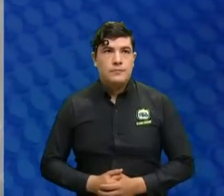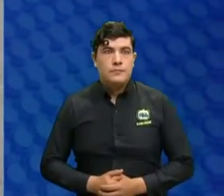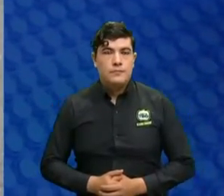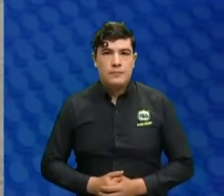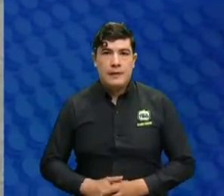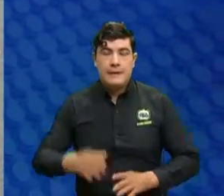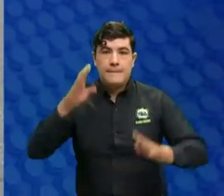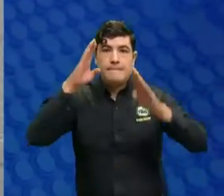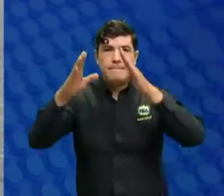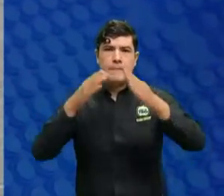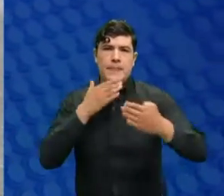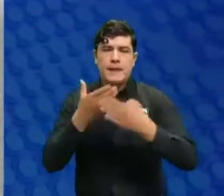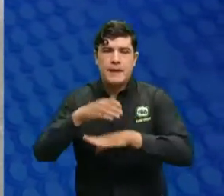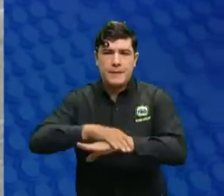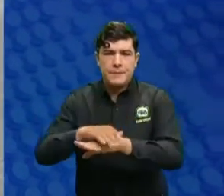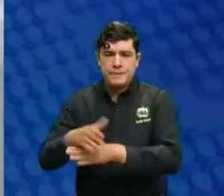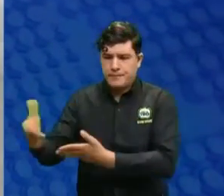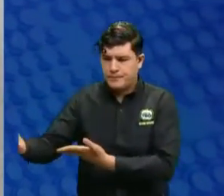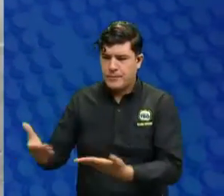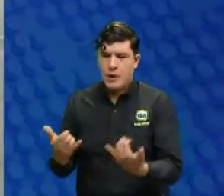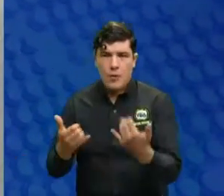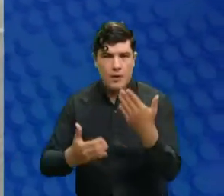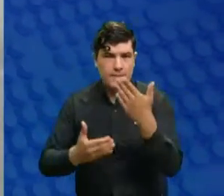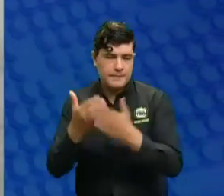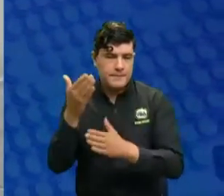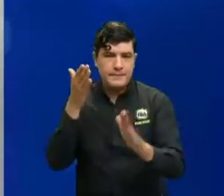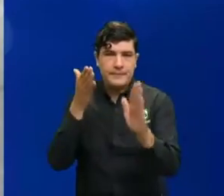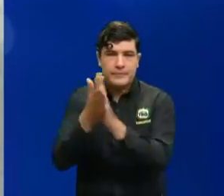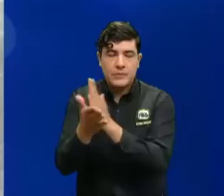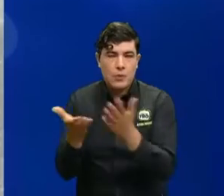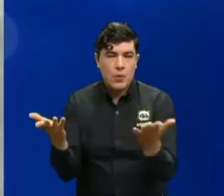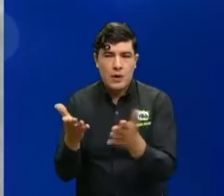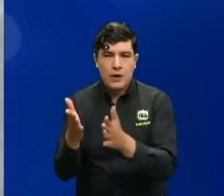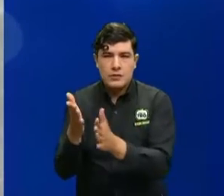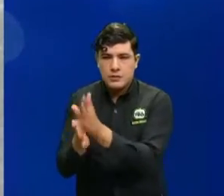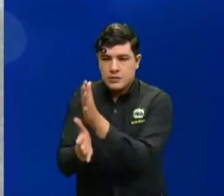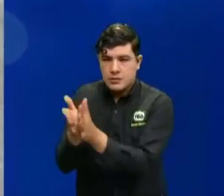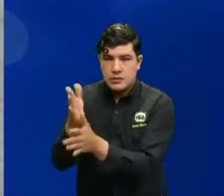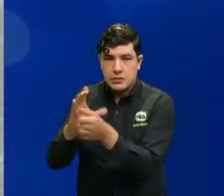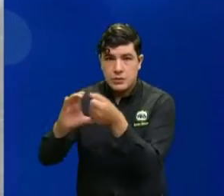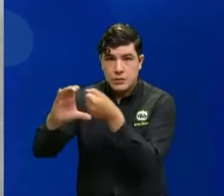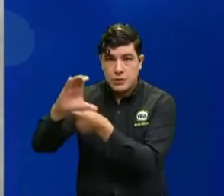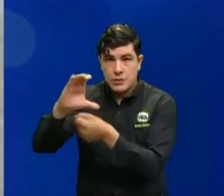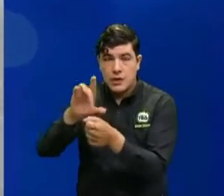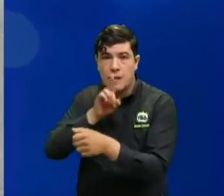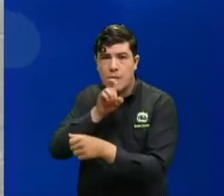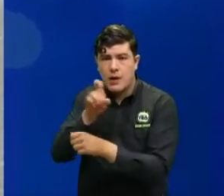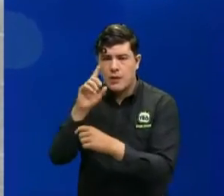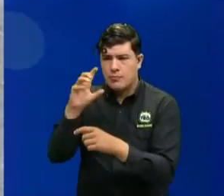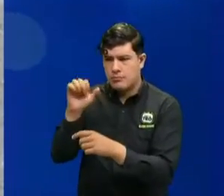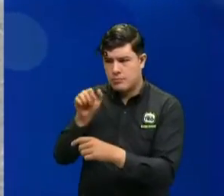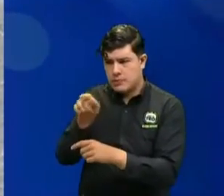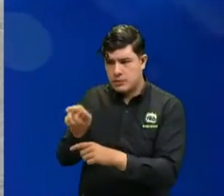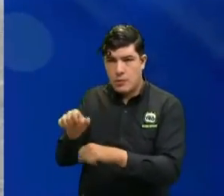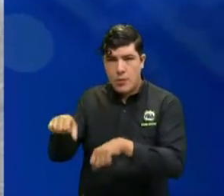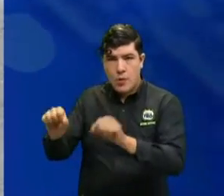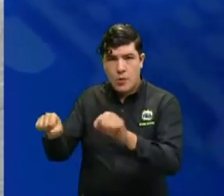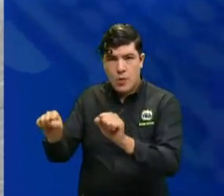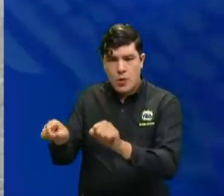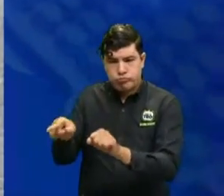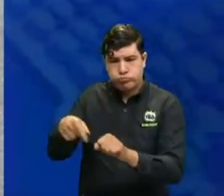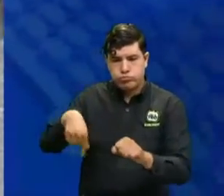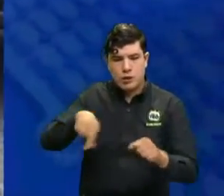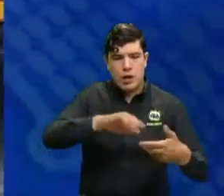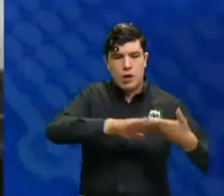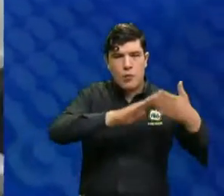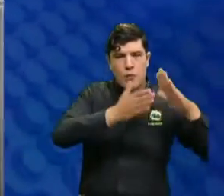Buenas tardes, iniciamos nuestra emisión de hoy con este video grabado en el centro de Bucaramanga, en el que se observa una motocicleta que fue quemada por la